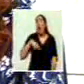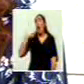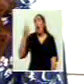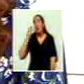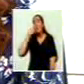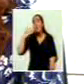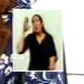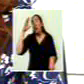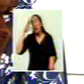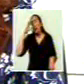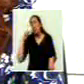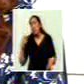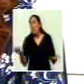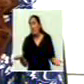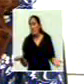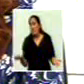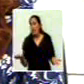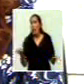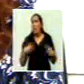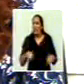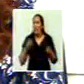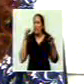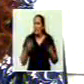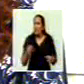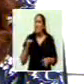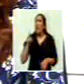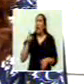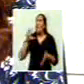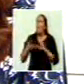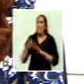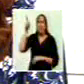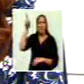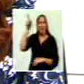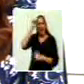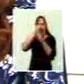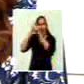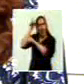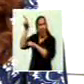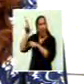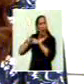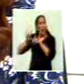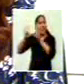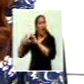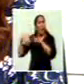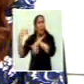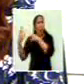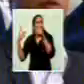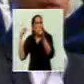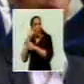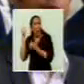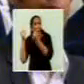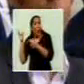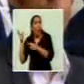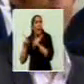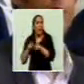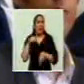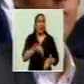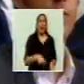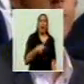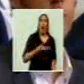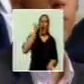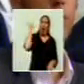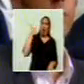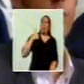se olvidan, pero la verdad que lo que está viviendo el pueblo griego hoy es exactamente lo que vivimos los argentinos. El drama de